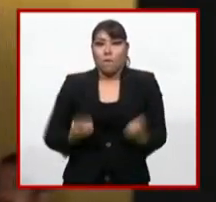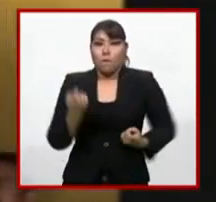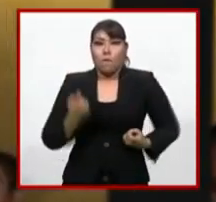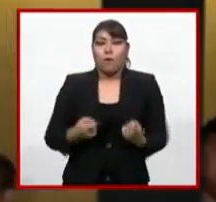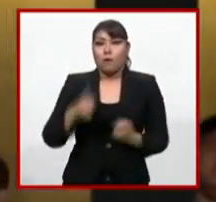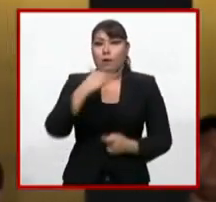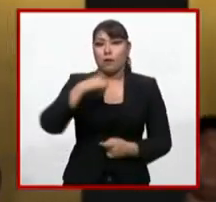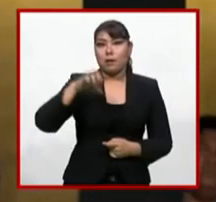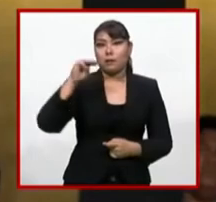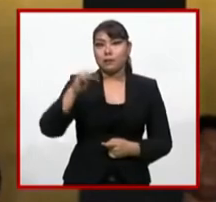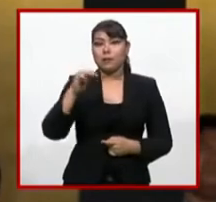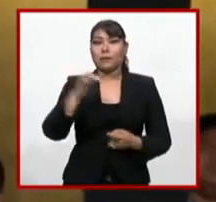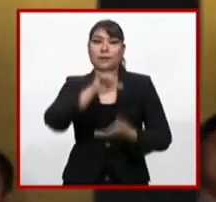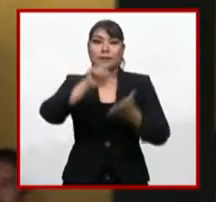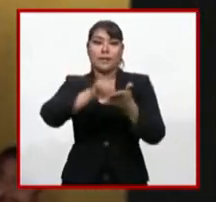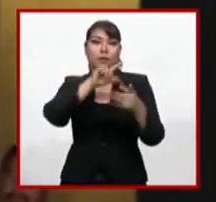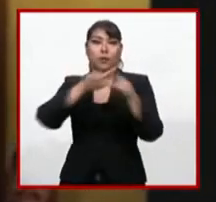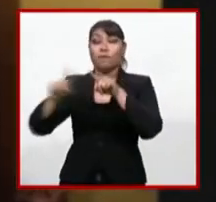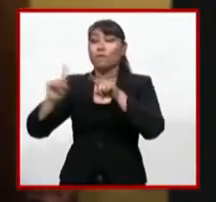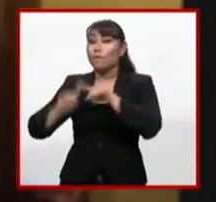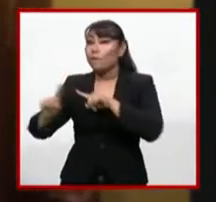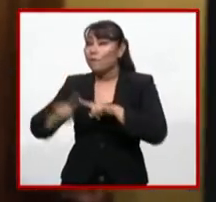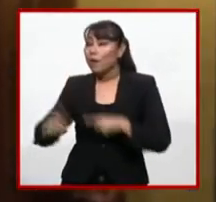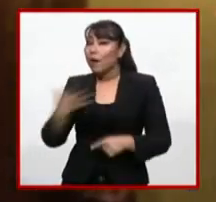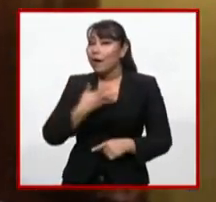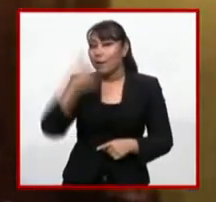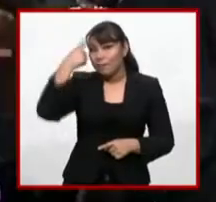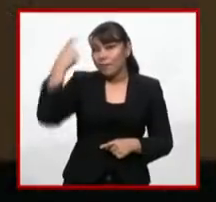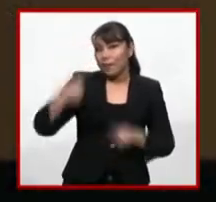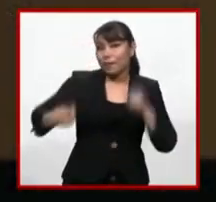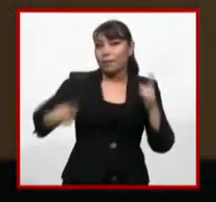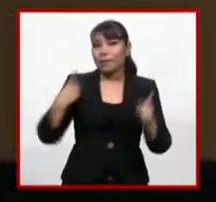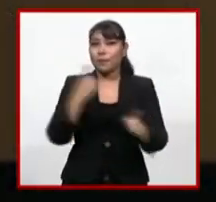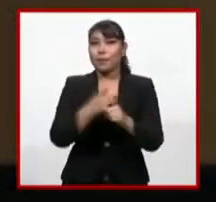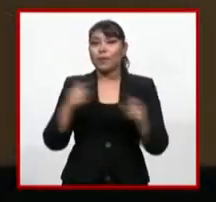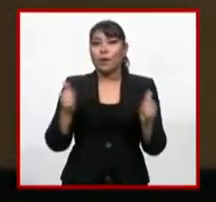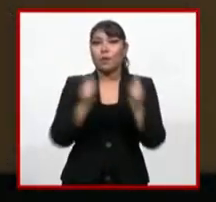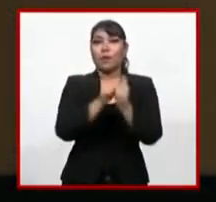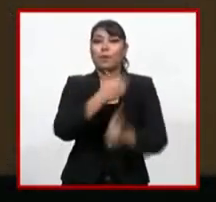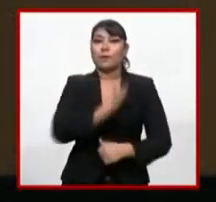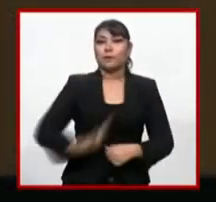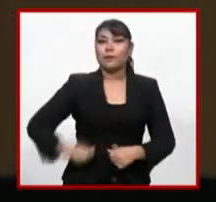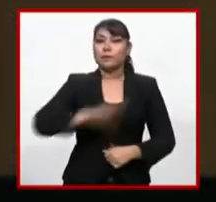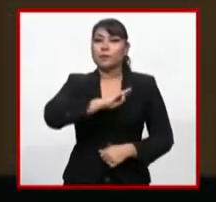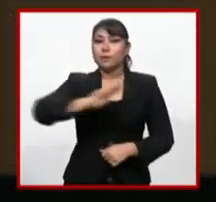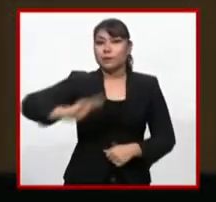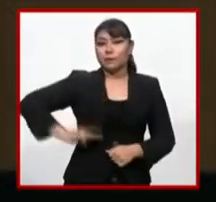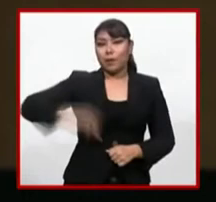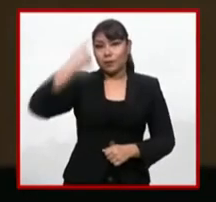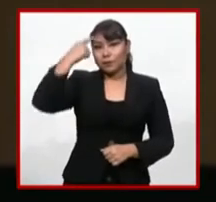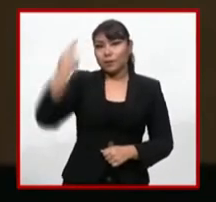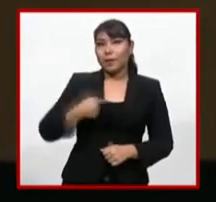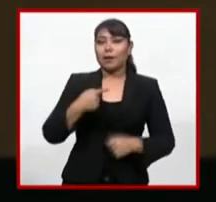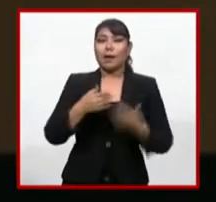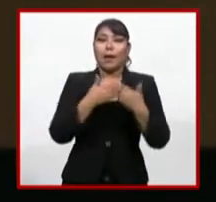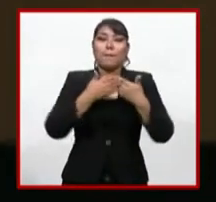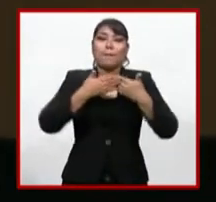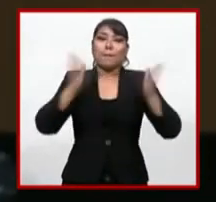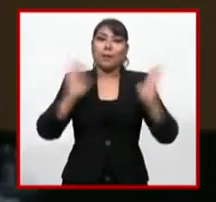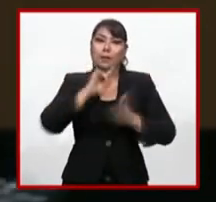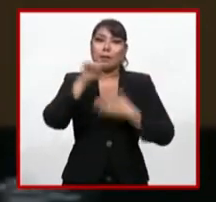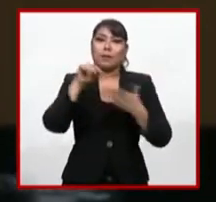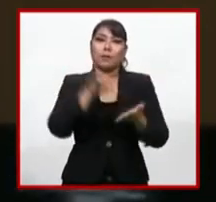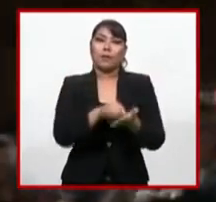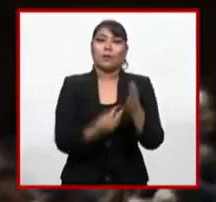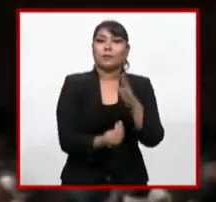como en Guelatao, en donde hemos podido acompañar a presidentes y presidentas municipales para generar los espacios de